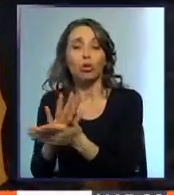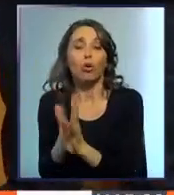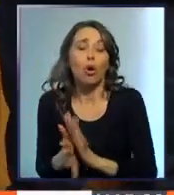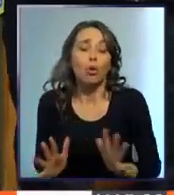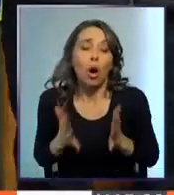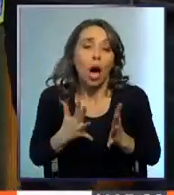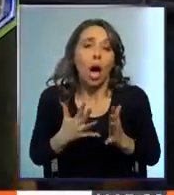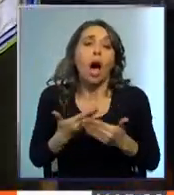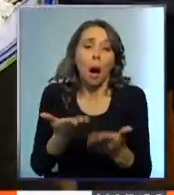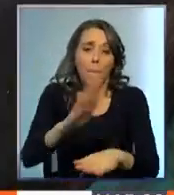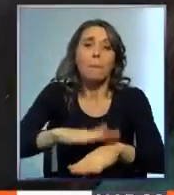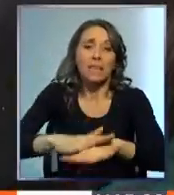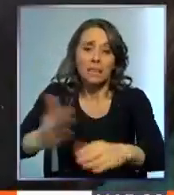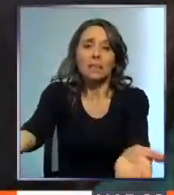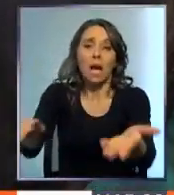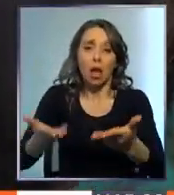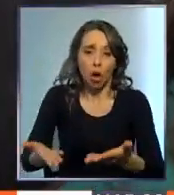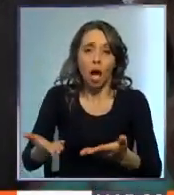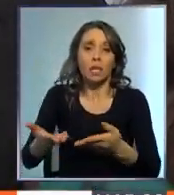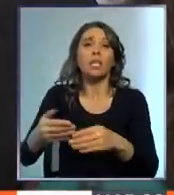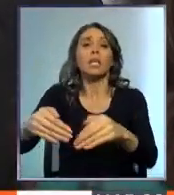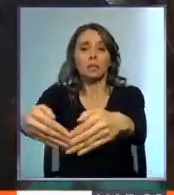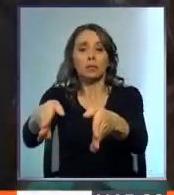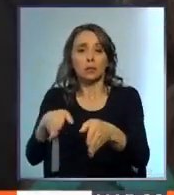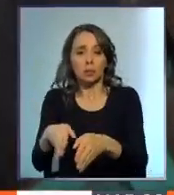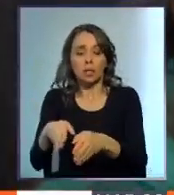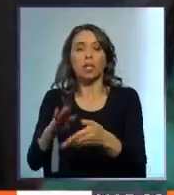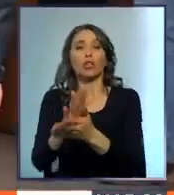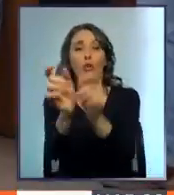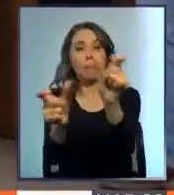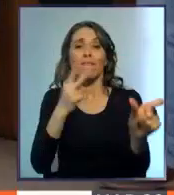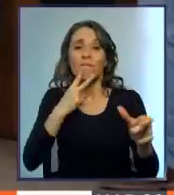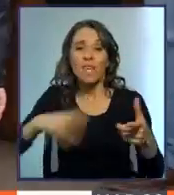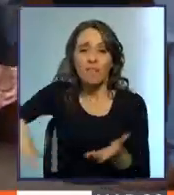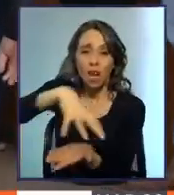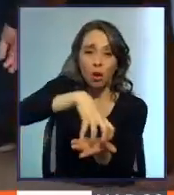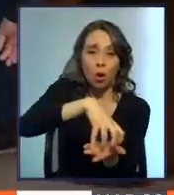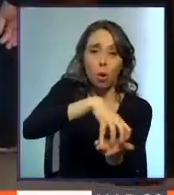que la facilitaron para que toda la comuna puede expresar su apoyo a la familia.